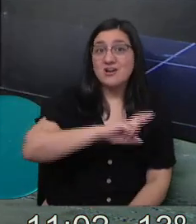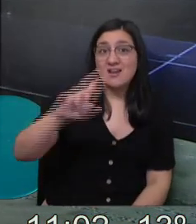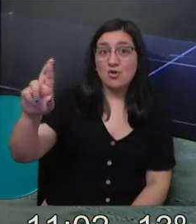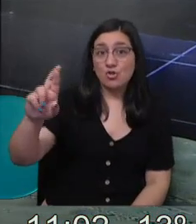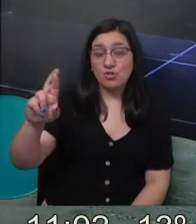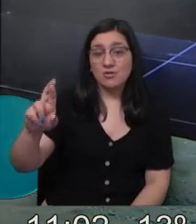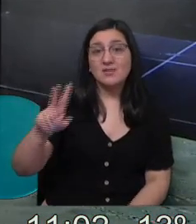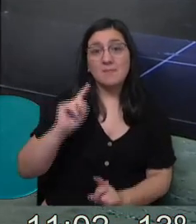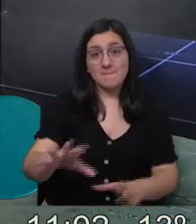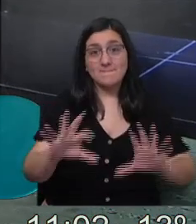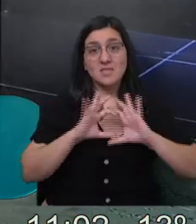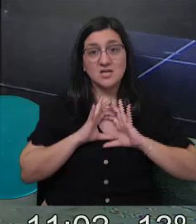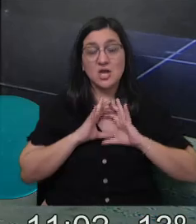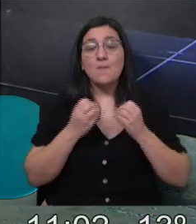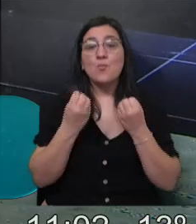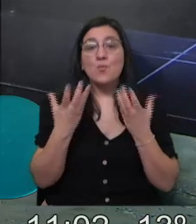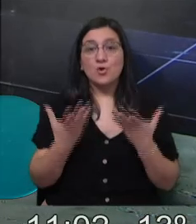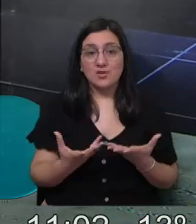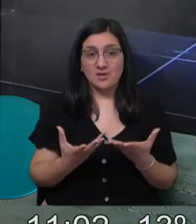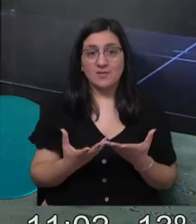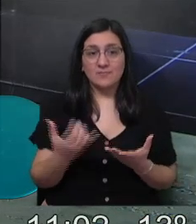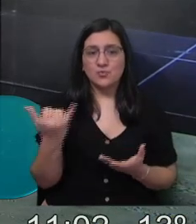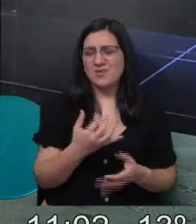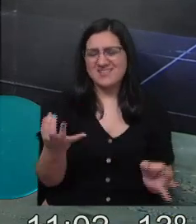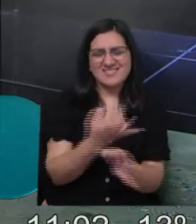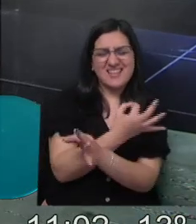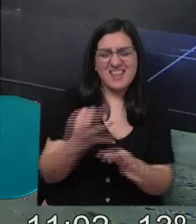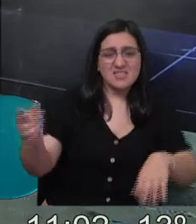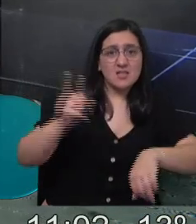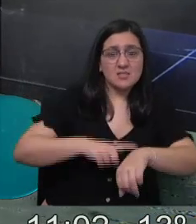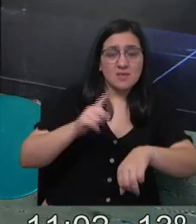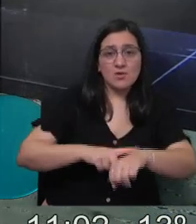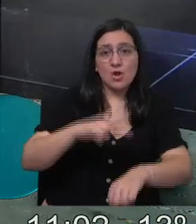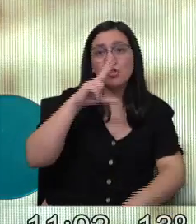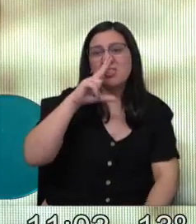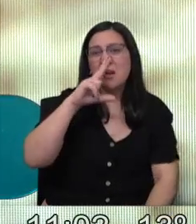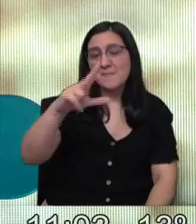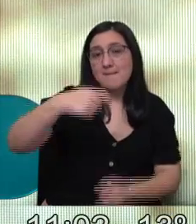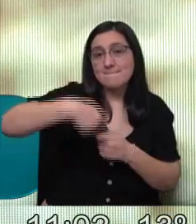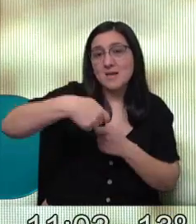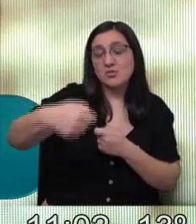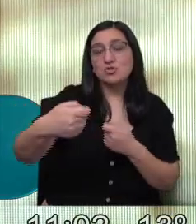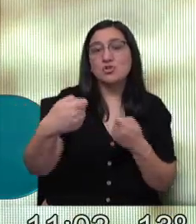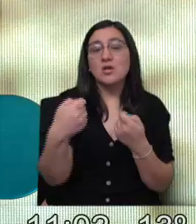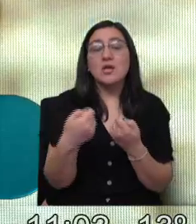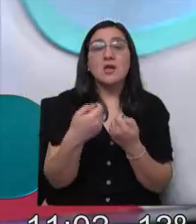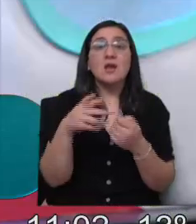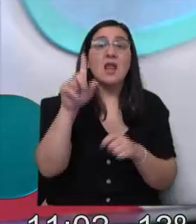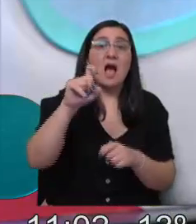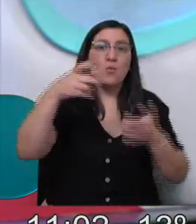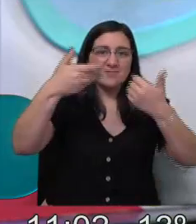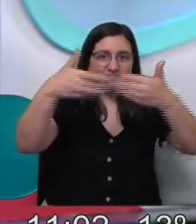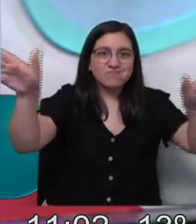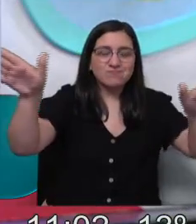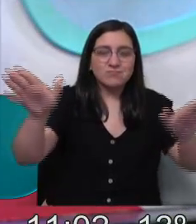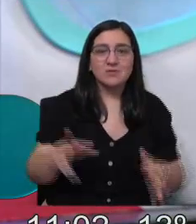generó medallas porque tuvo excelentes tiempos en los 3.000 metros en aguas abiertas. ¡Uf! Una salteña